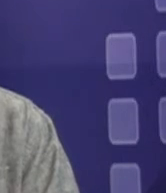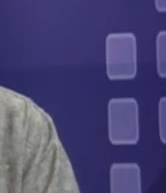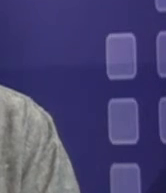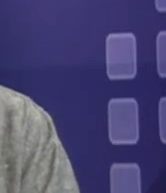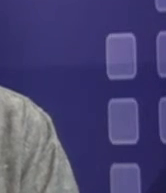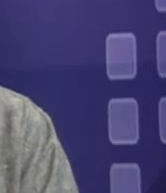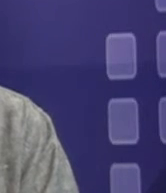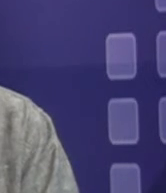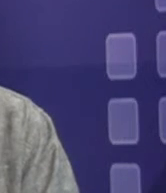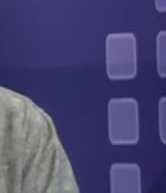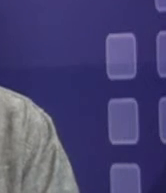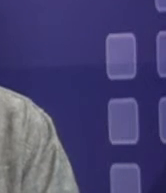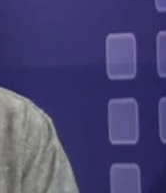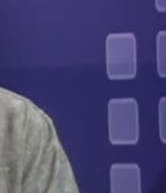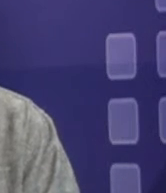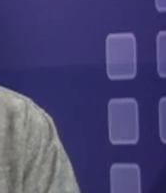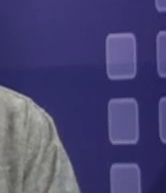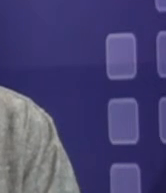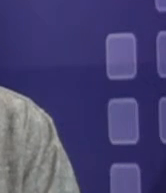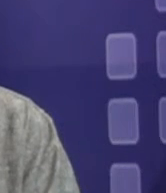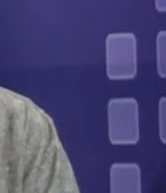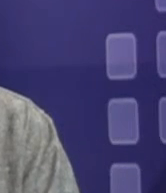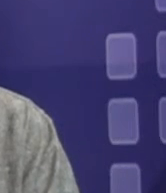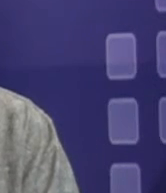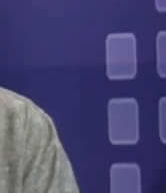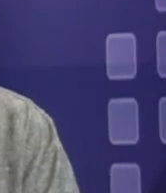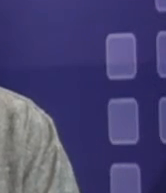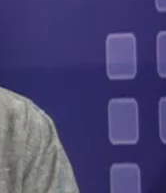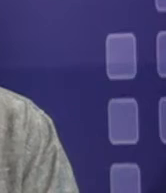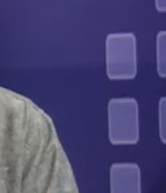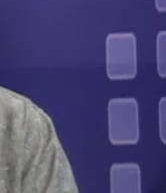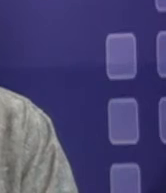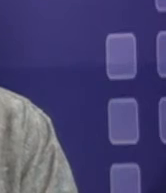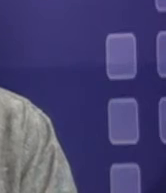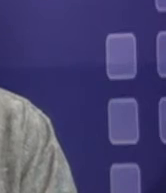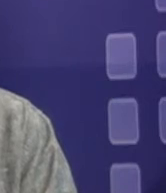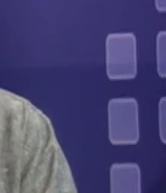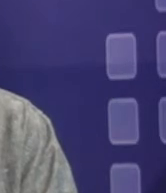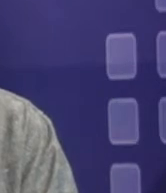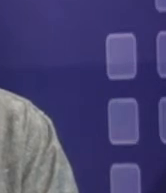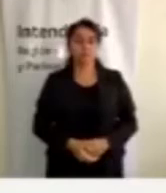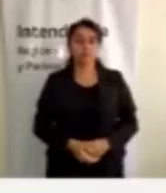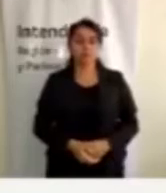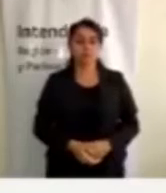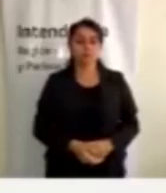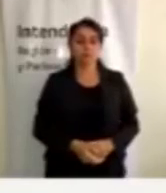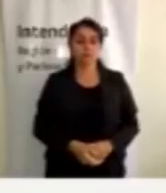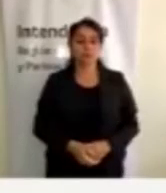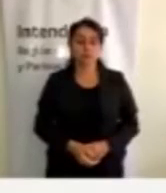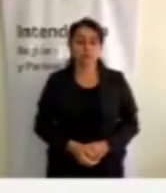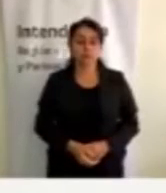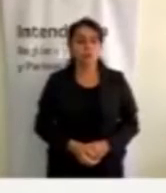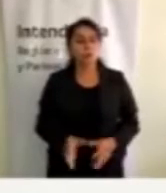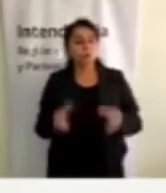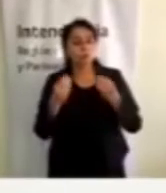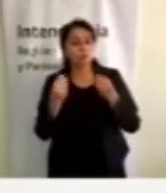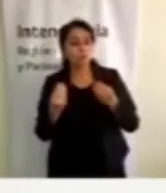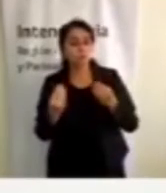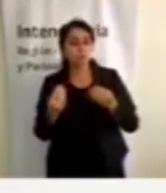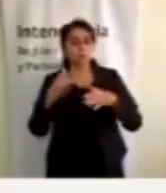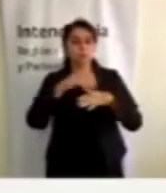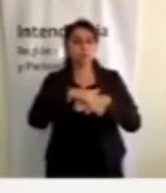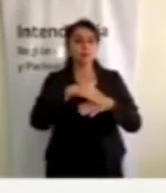casos se registraron en la región. Cuarentena se extiende hasta fin de mes. Muy buenas